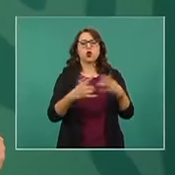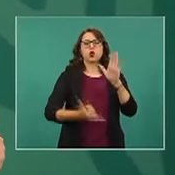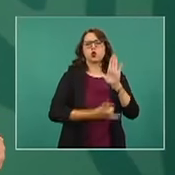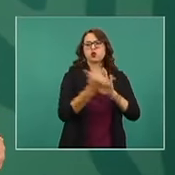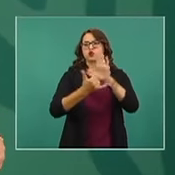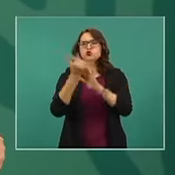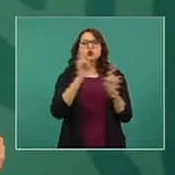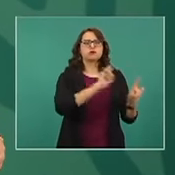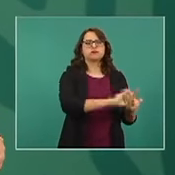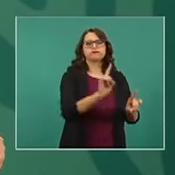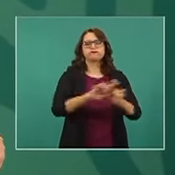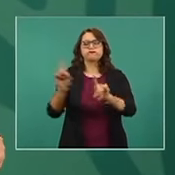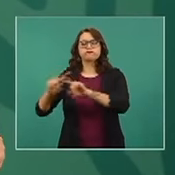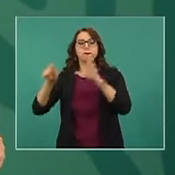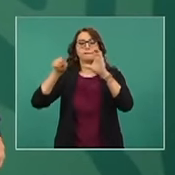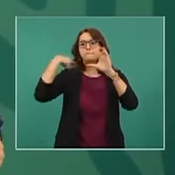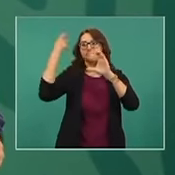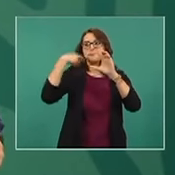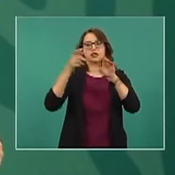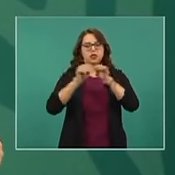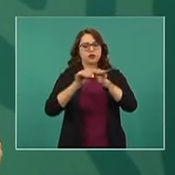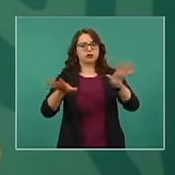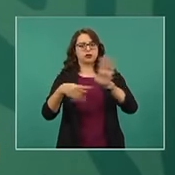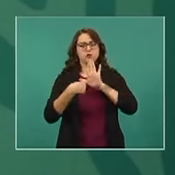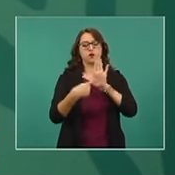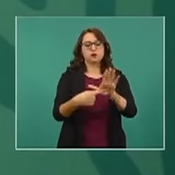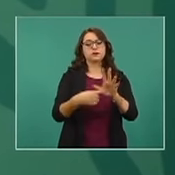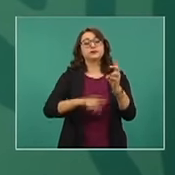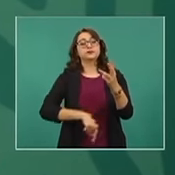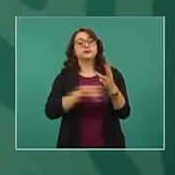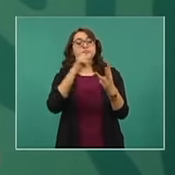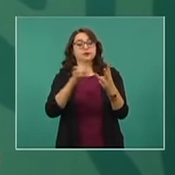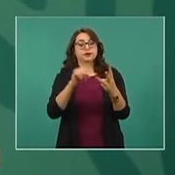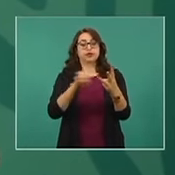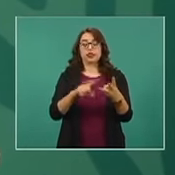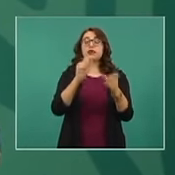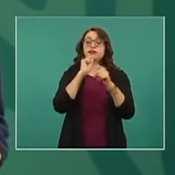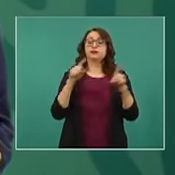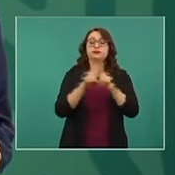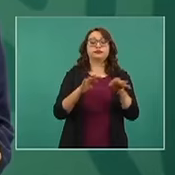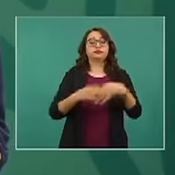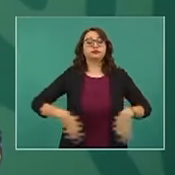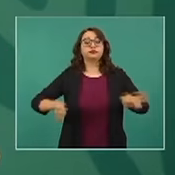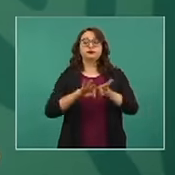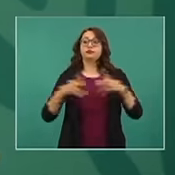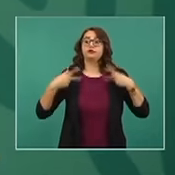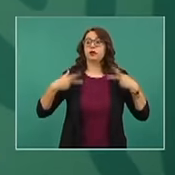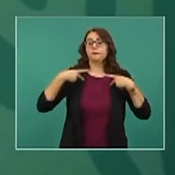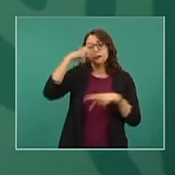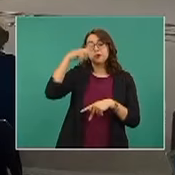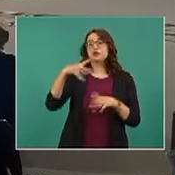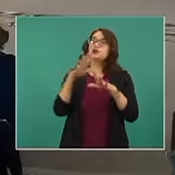Y también vamos a informar al pueblo de México sobre